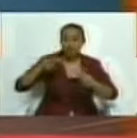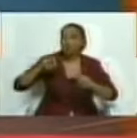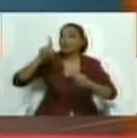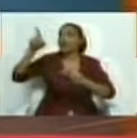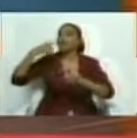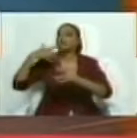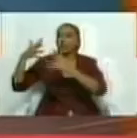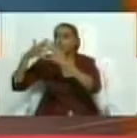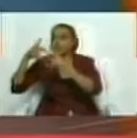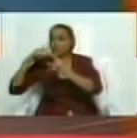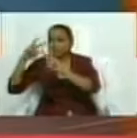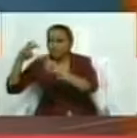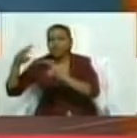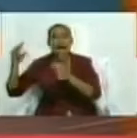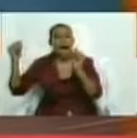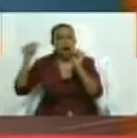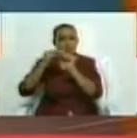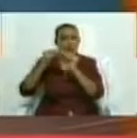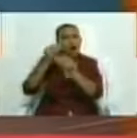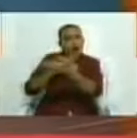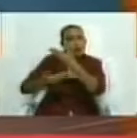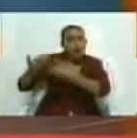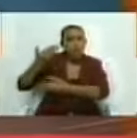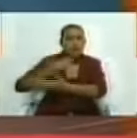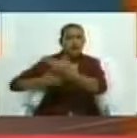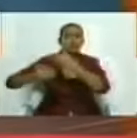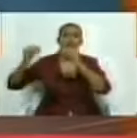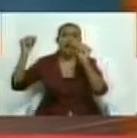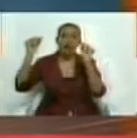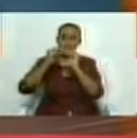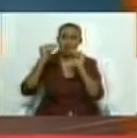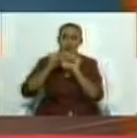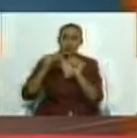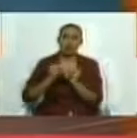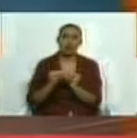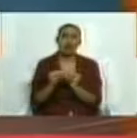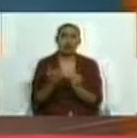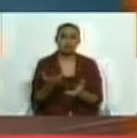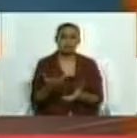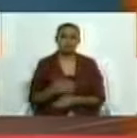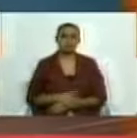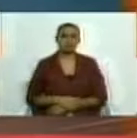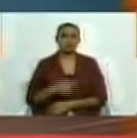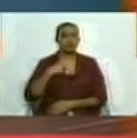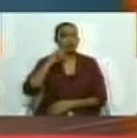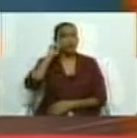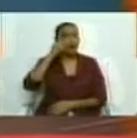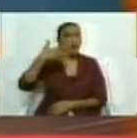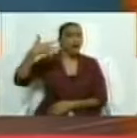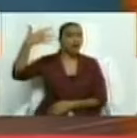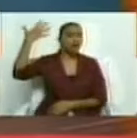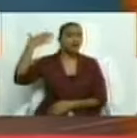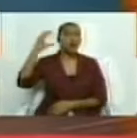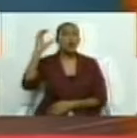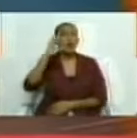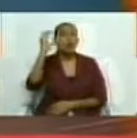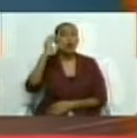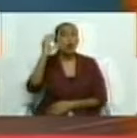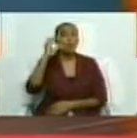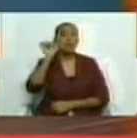estados señores yo recuerdo si defensor del pueblo nos reunimos en Colombia y